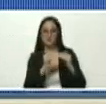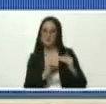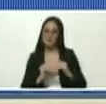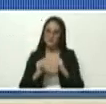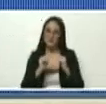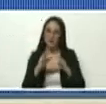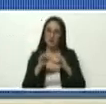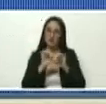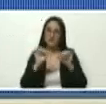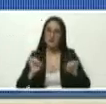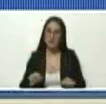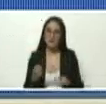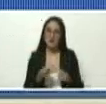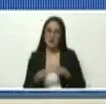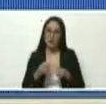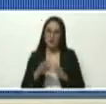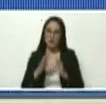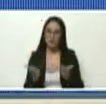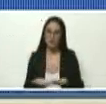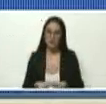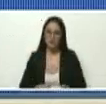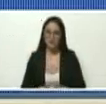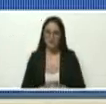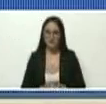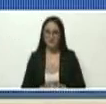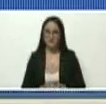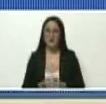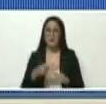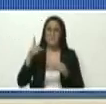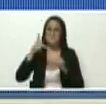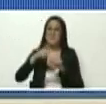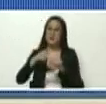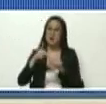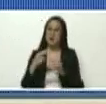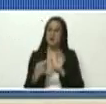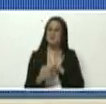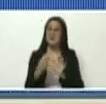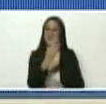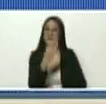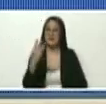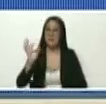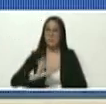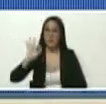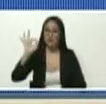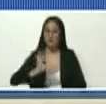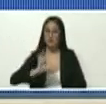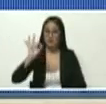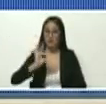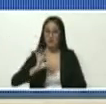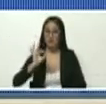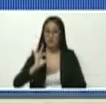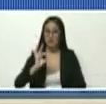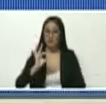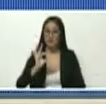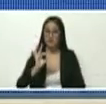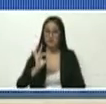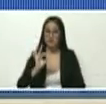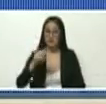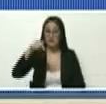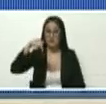el sistema de la economía mundial. El petróleo representa 33% de la mezcla energética de